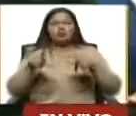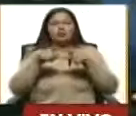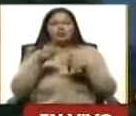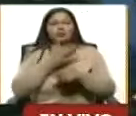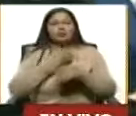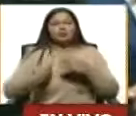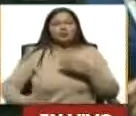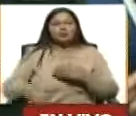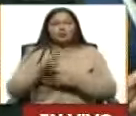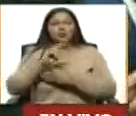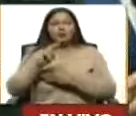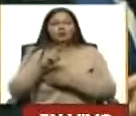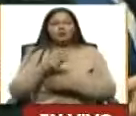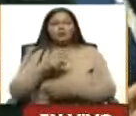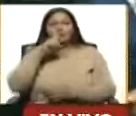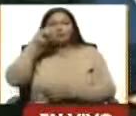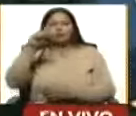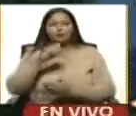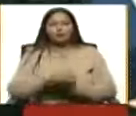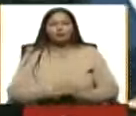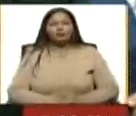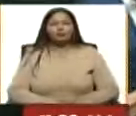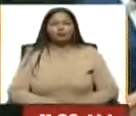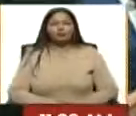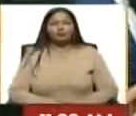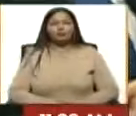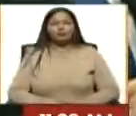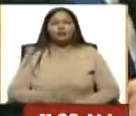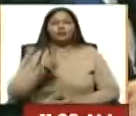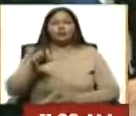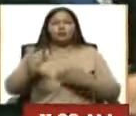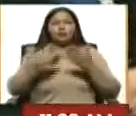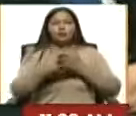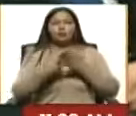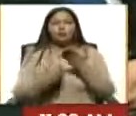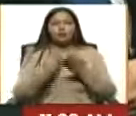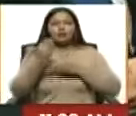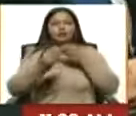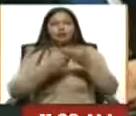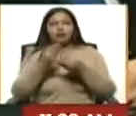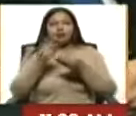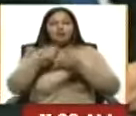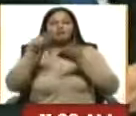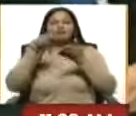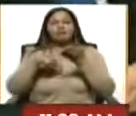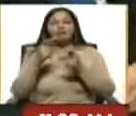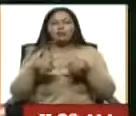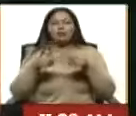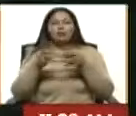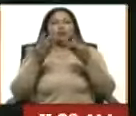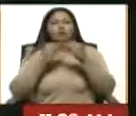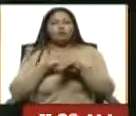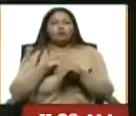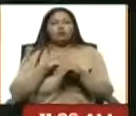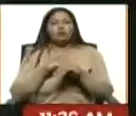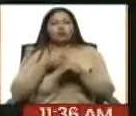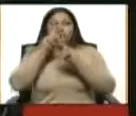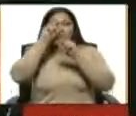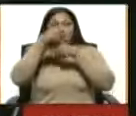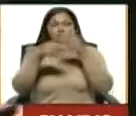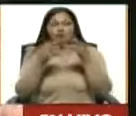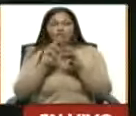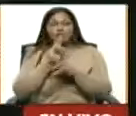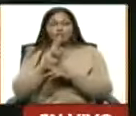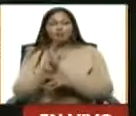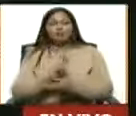el presidente de la República, Nicolás Maduro Moros, quien también ha propuesto que se realice la firma de este acuerdo de reconocimiento de los